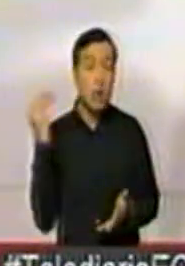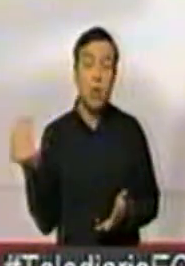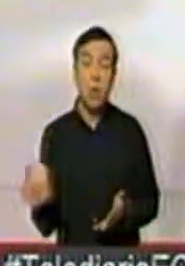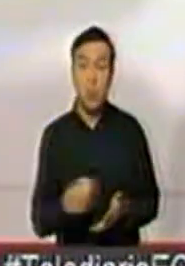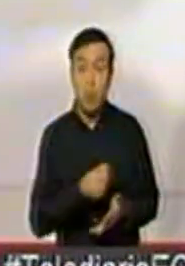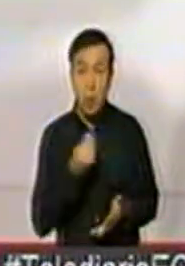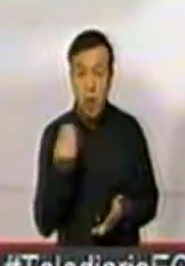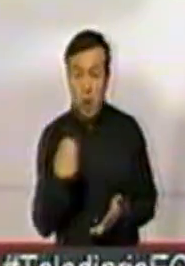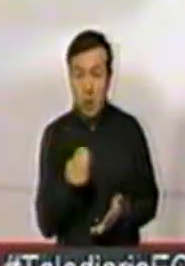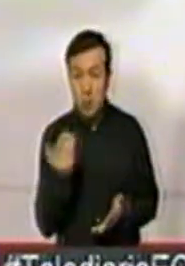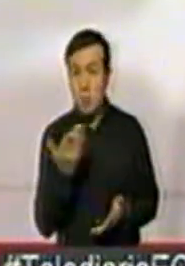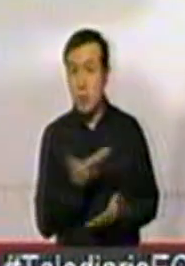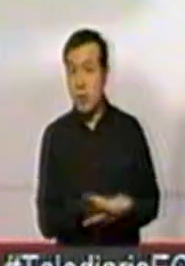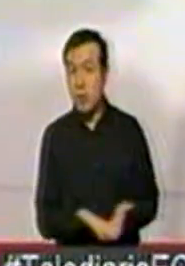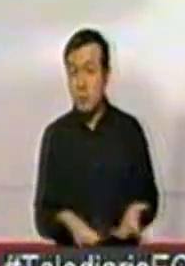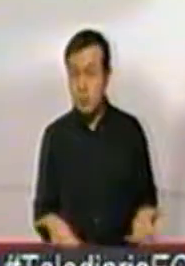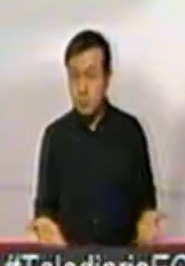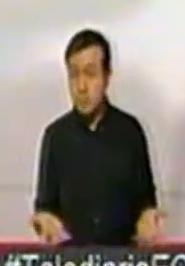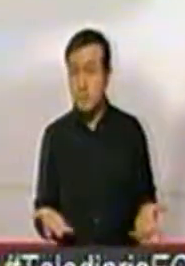que son